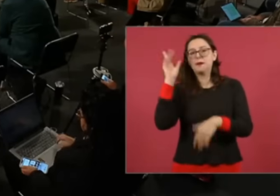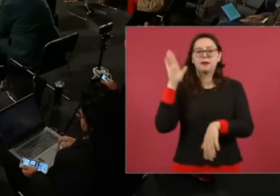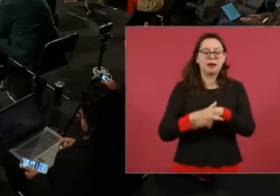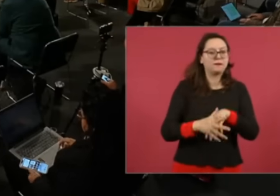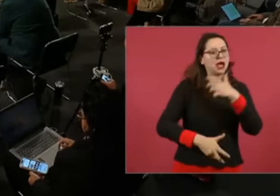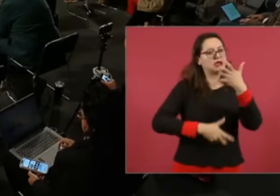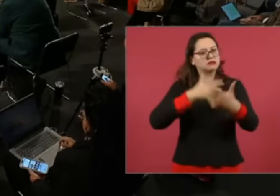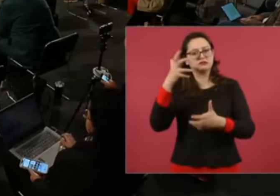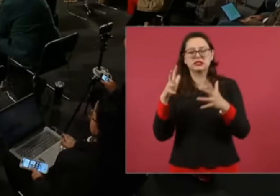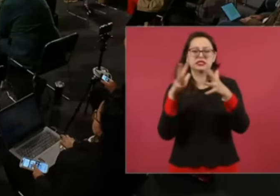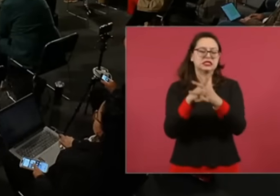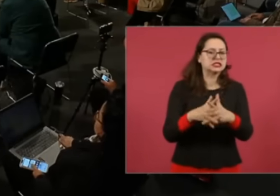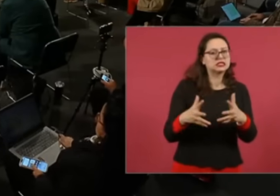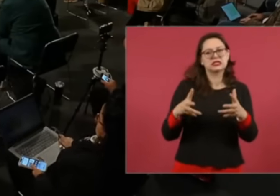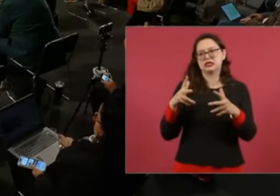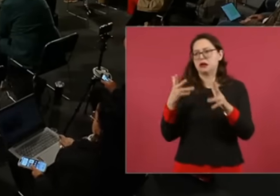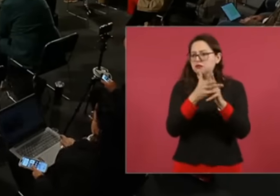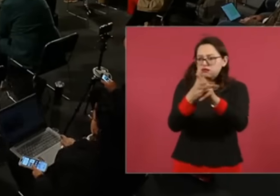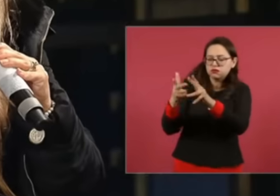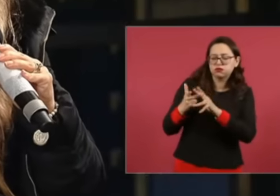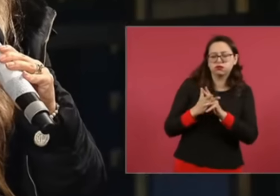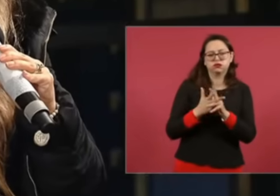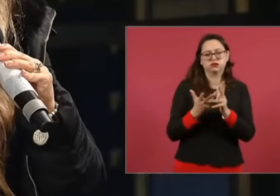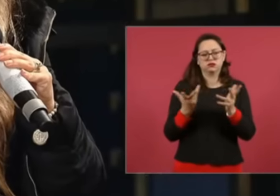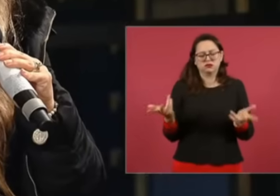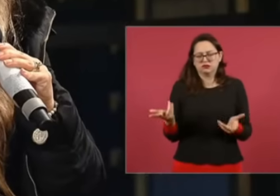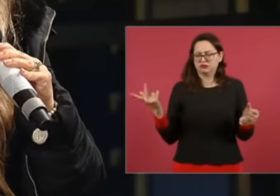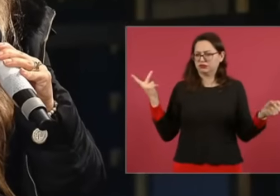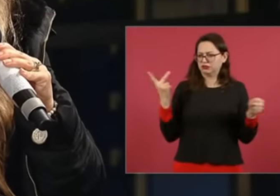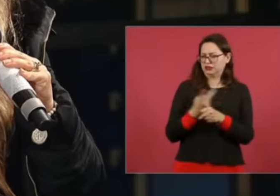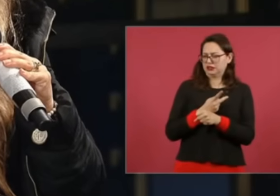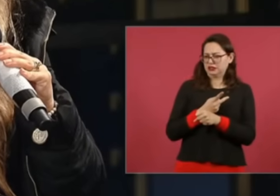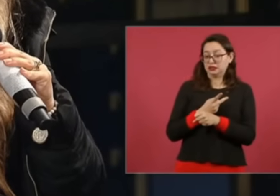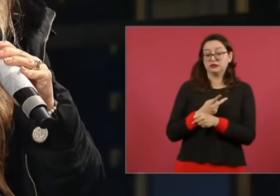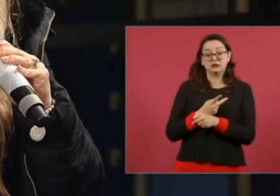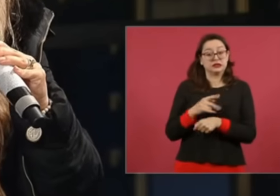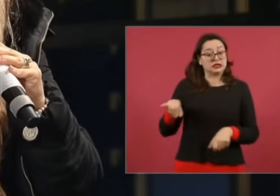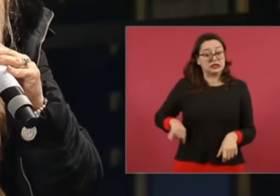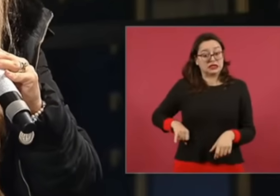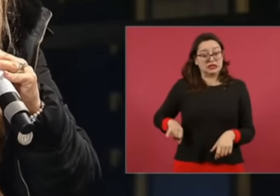Y hay que ver por qué en Guanajuato